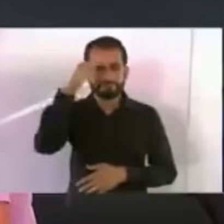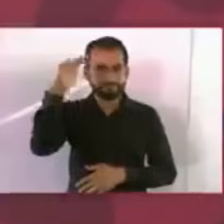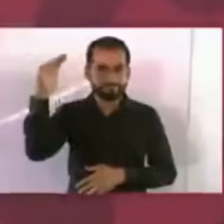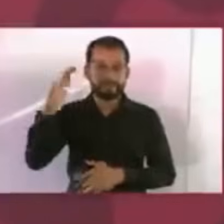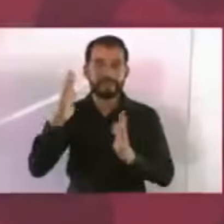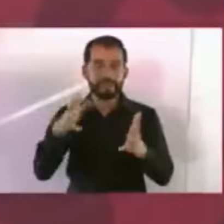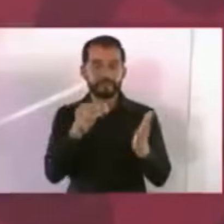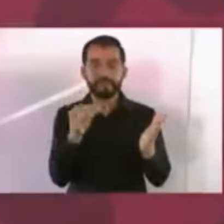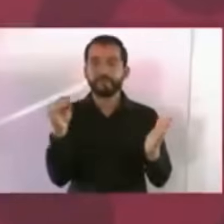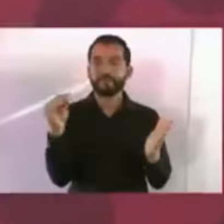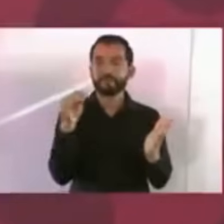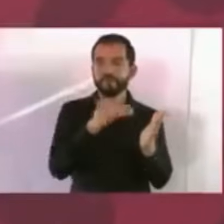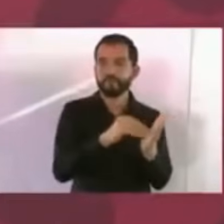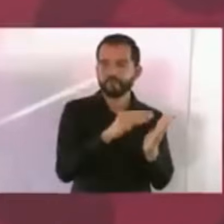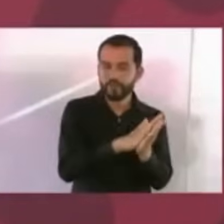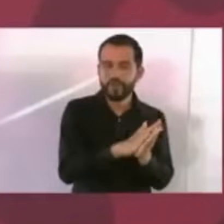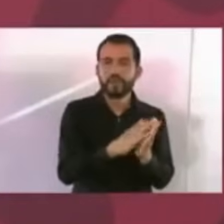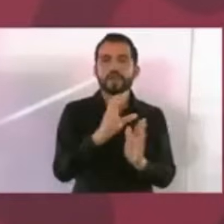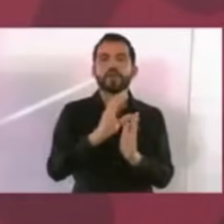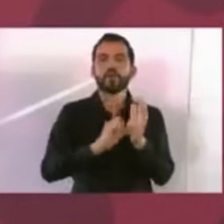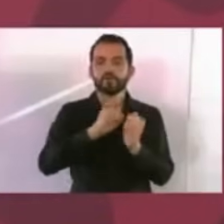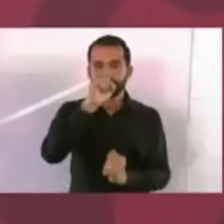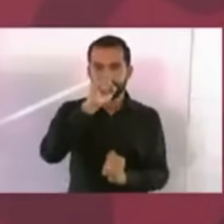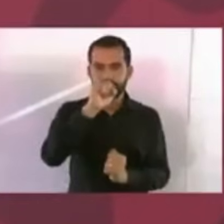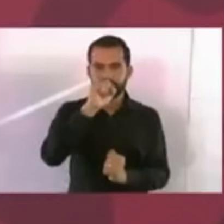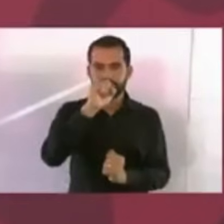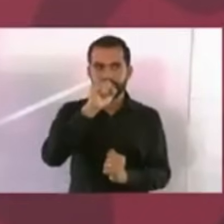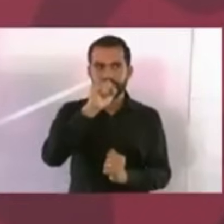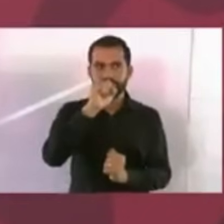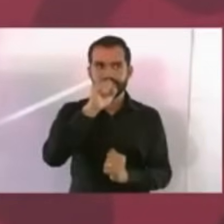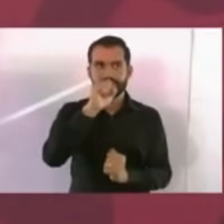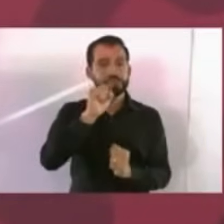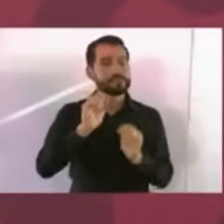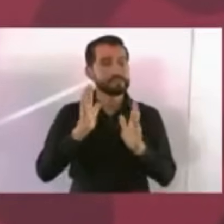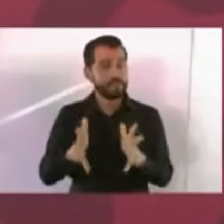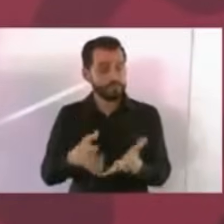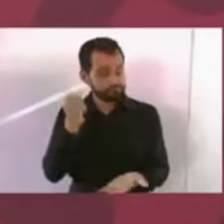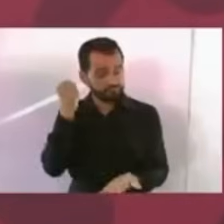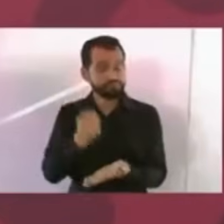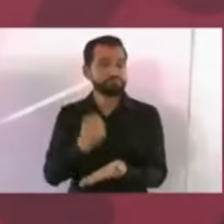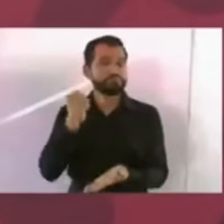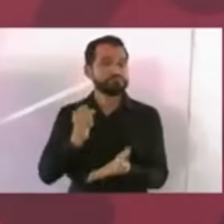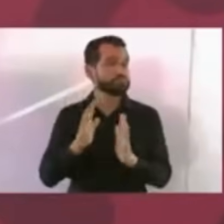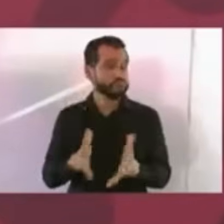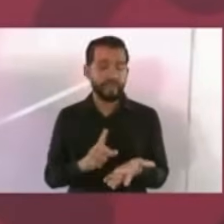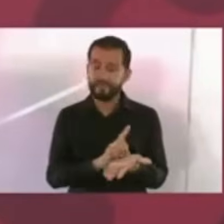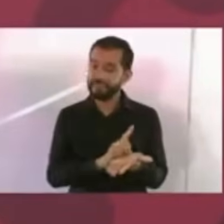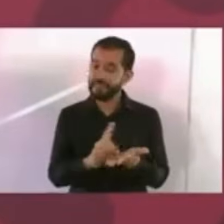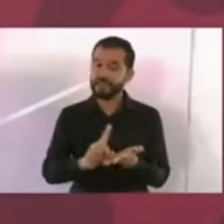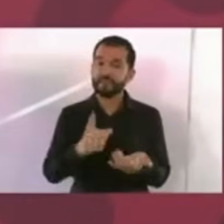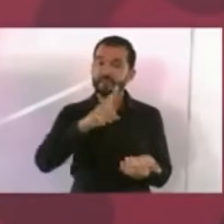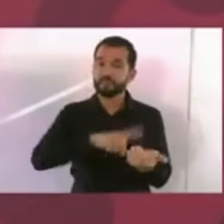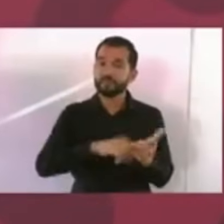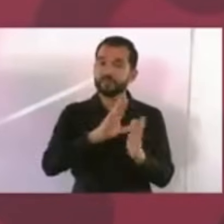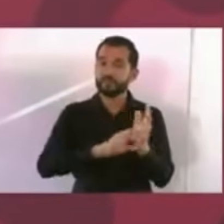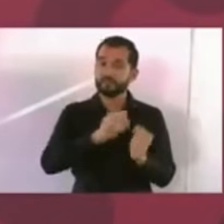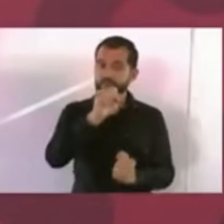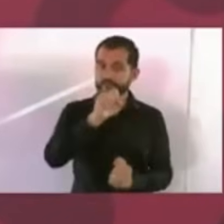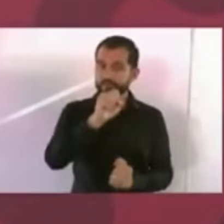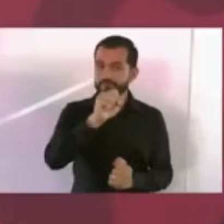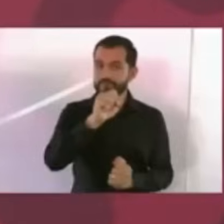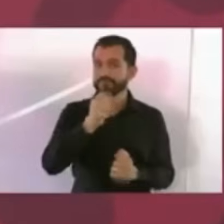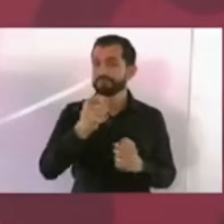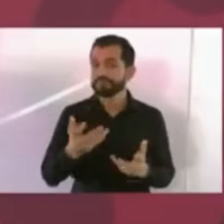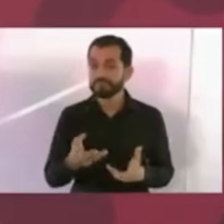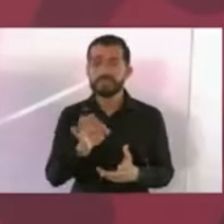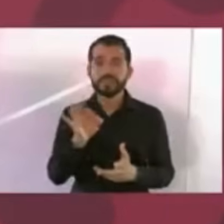a rango constitucional, se aprobó y es un derecho constitucional, de modo que